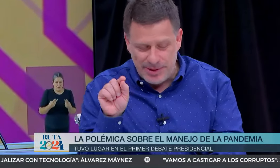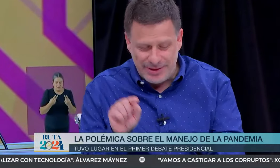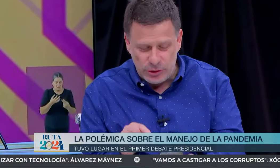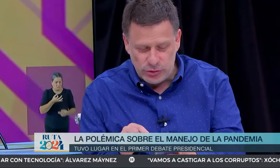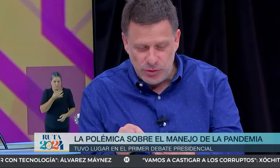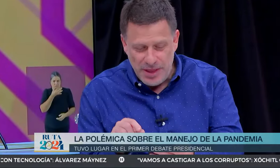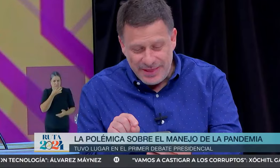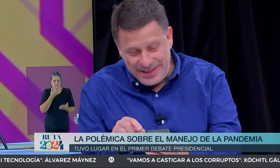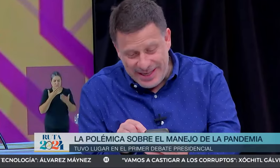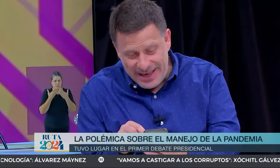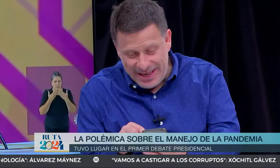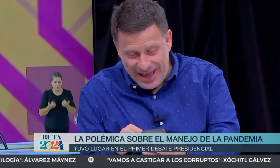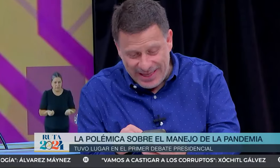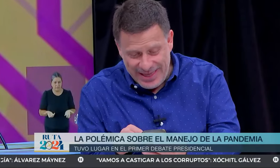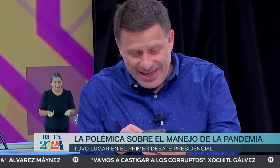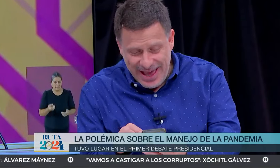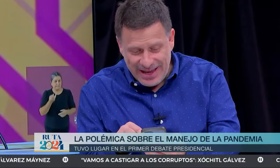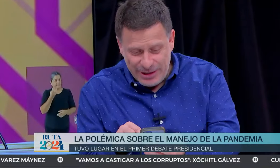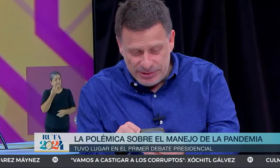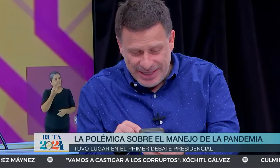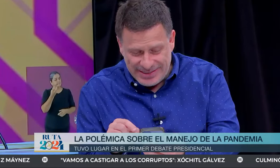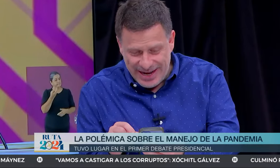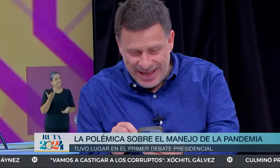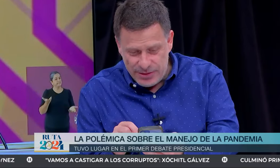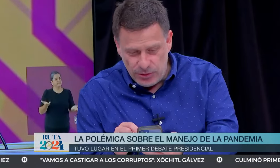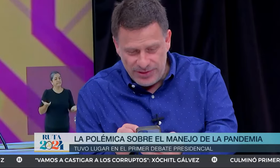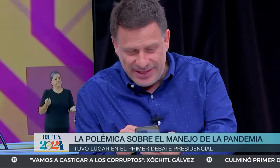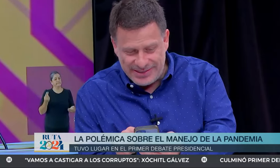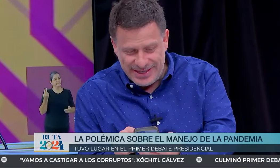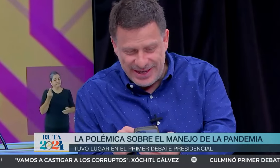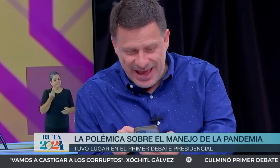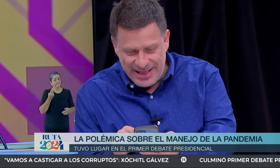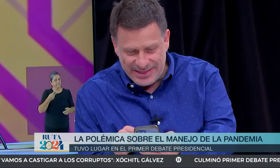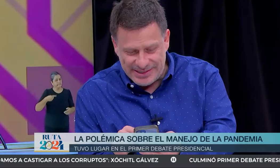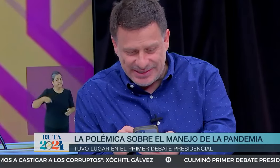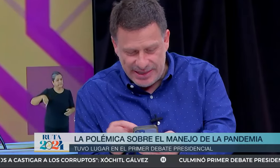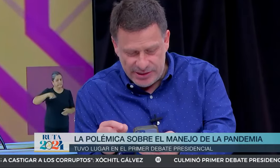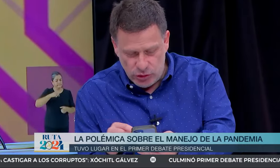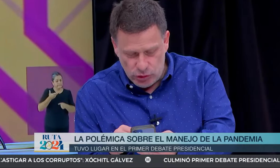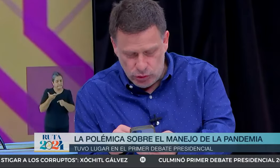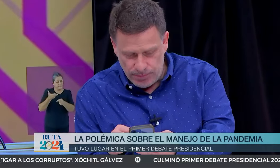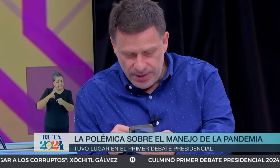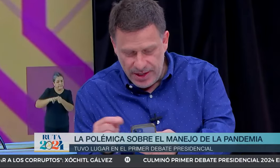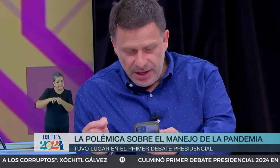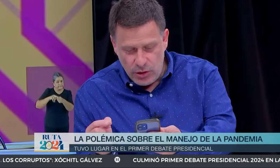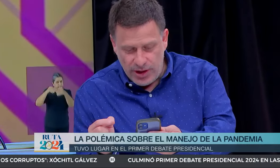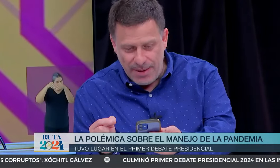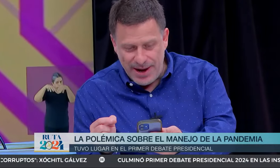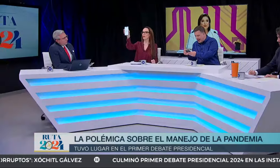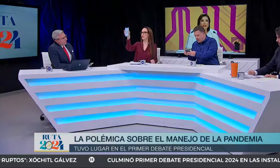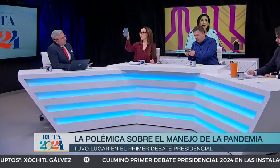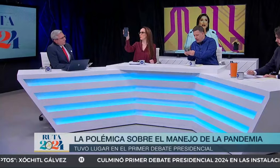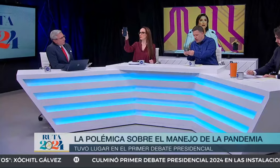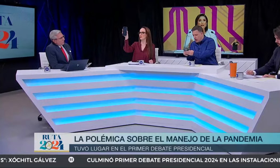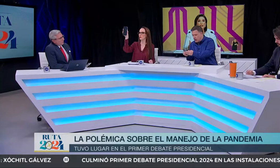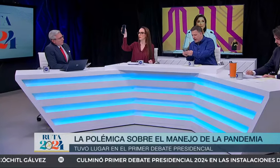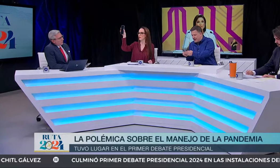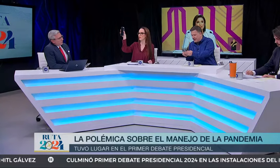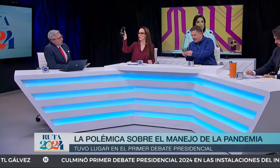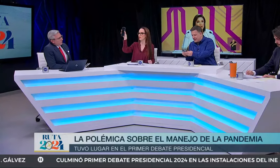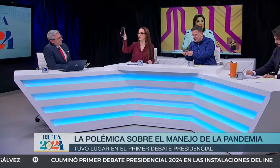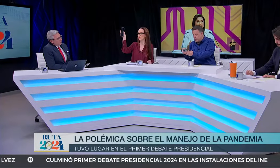después del 22. Dice aquí lo están sacando desde antes, desde el 18. Perfecto, lo aquí está bajado, desde